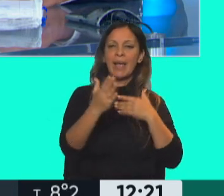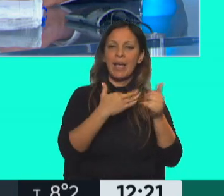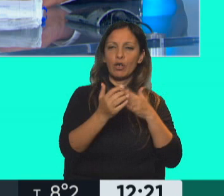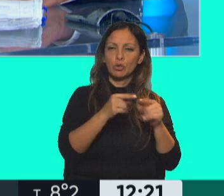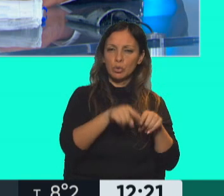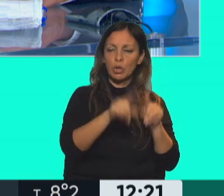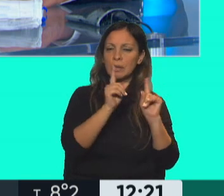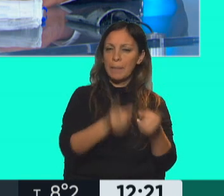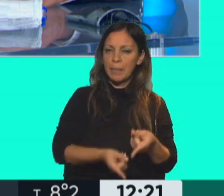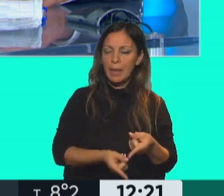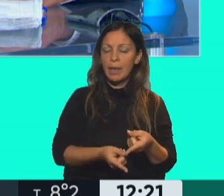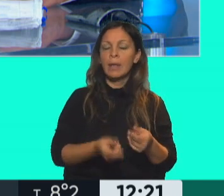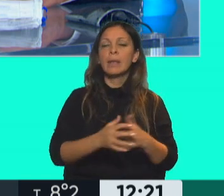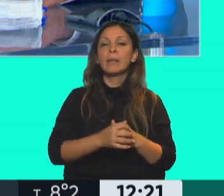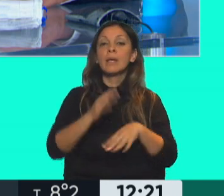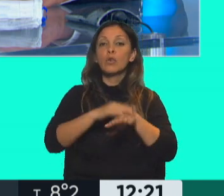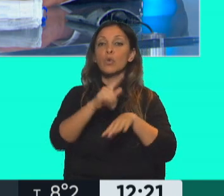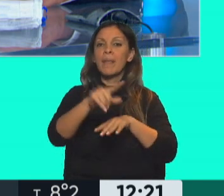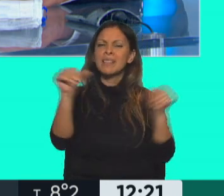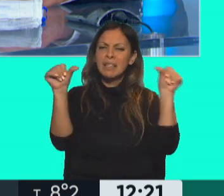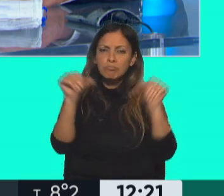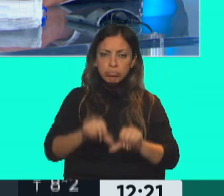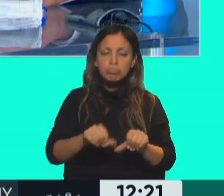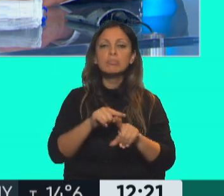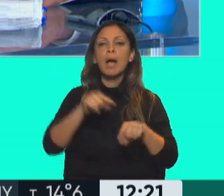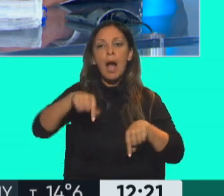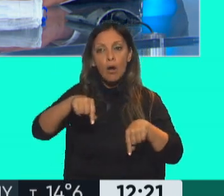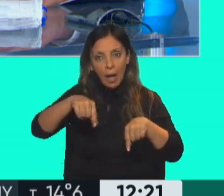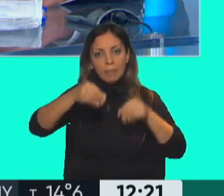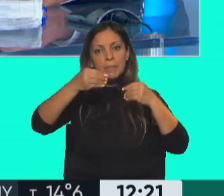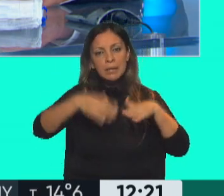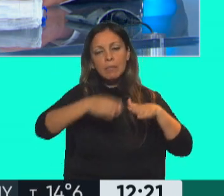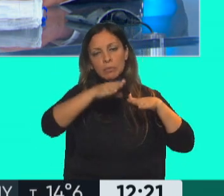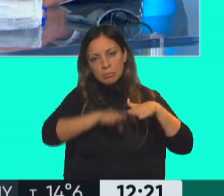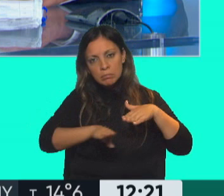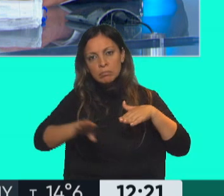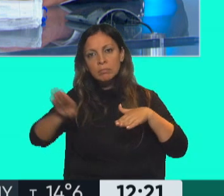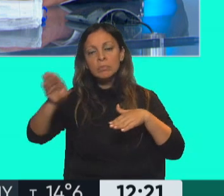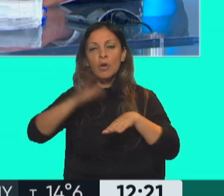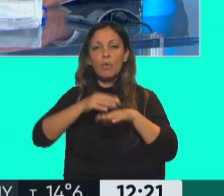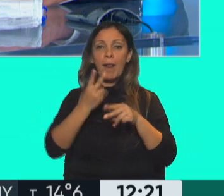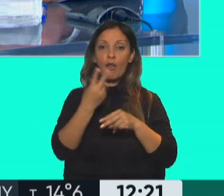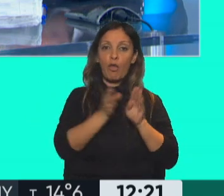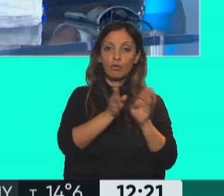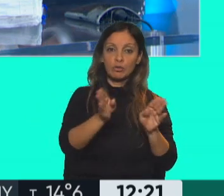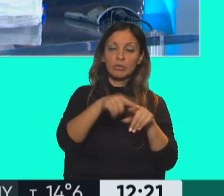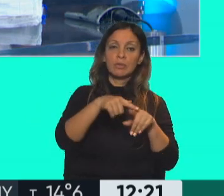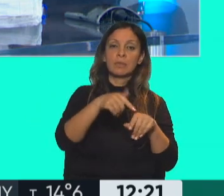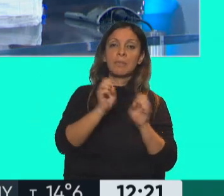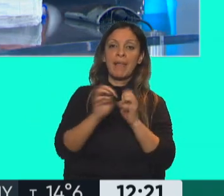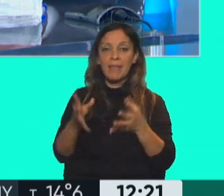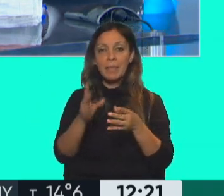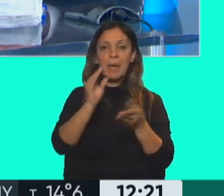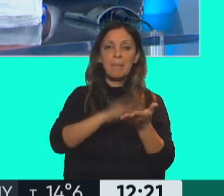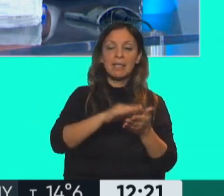después de ese pico hubo una caída muy profunda. Estamos levantando de esa doble recesión, la macrista y la de la pandemia, y ya estamos casi